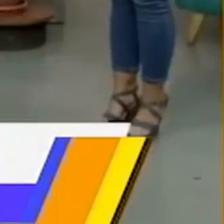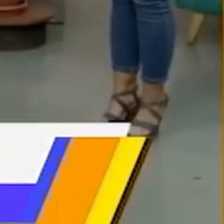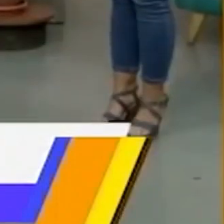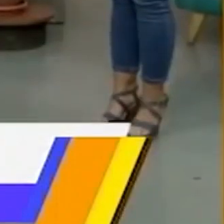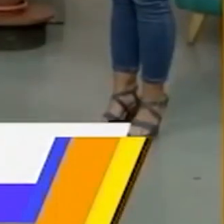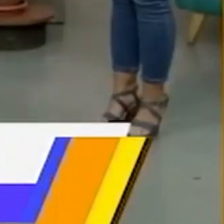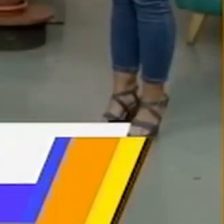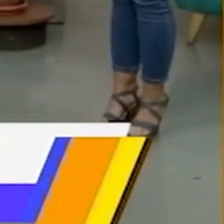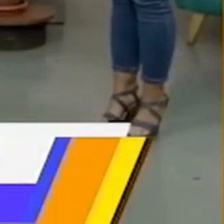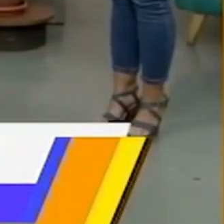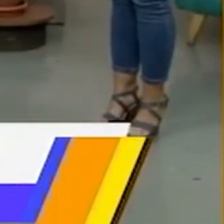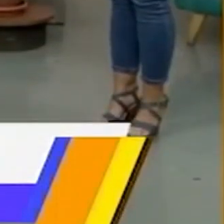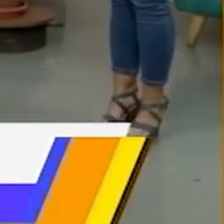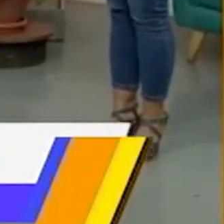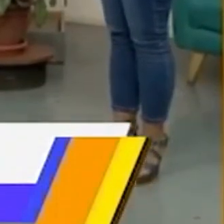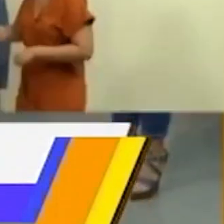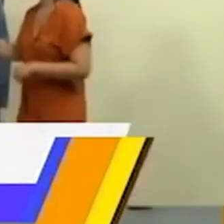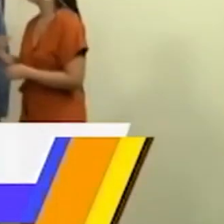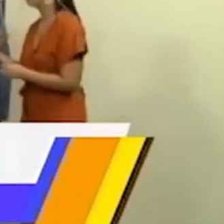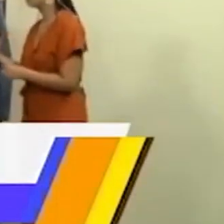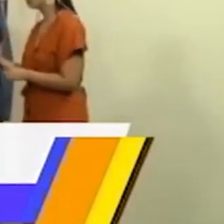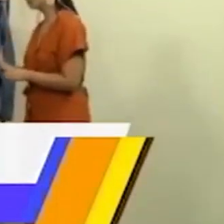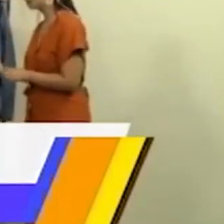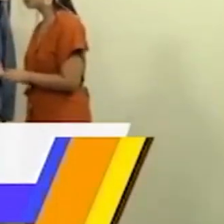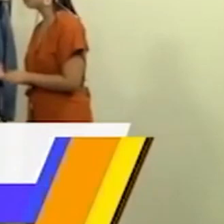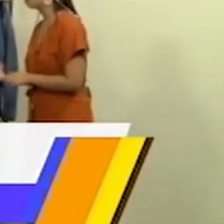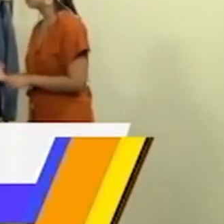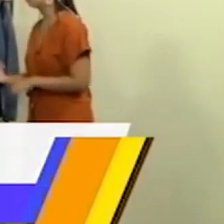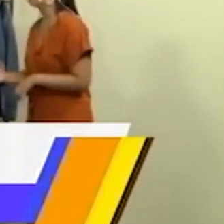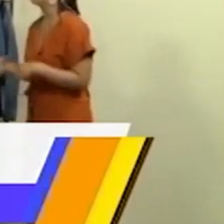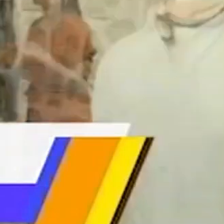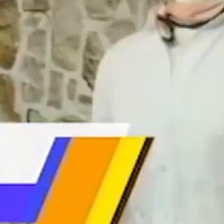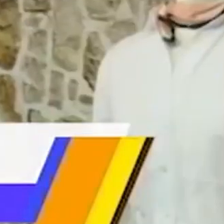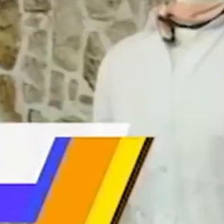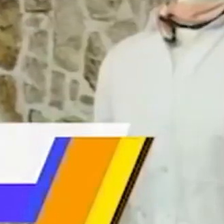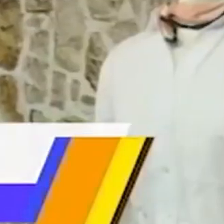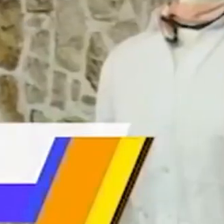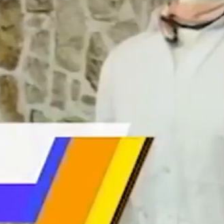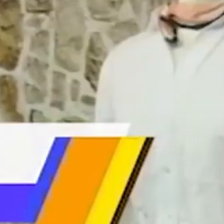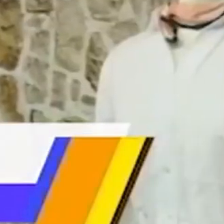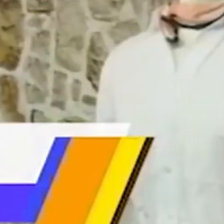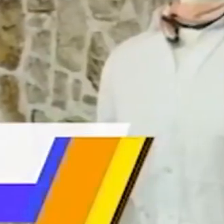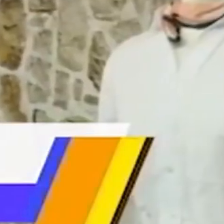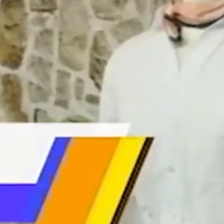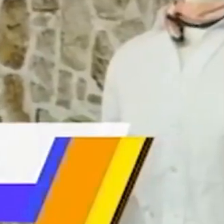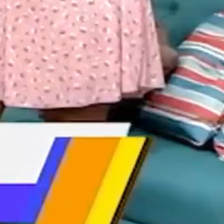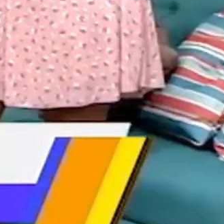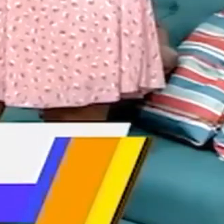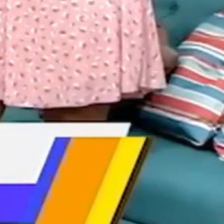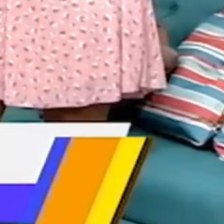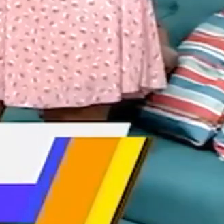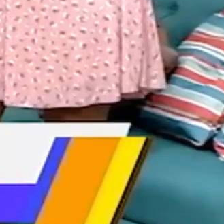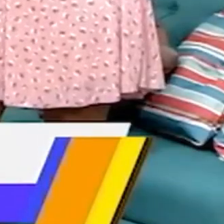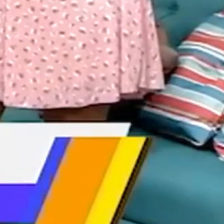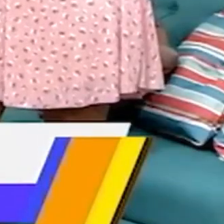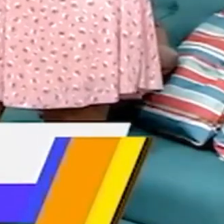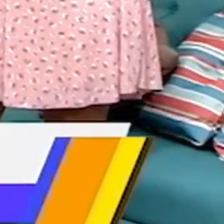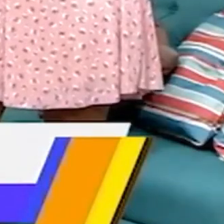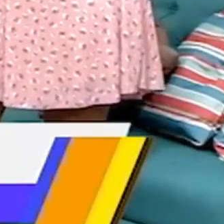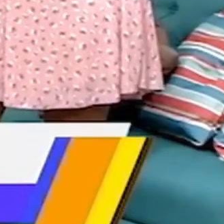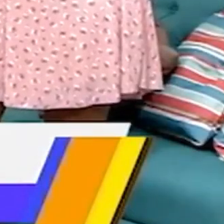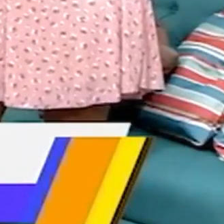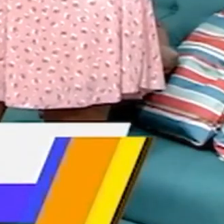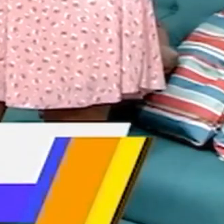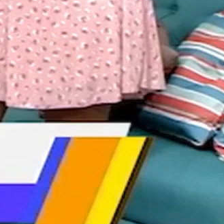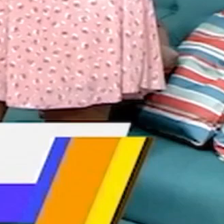De 10:30 de la mañana a 12 mediodía, de lunes a viernes, los esperamos. Así es, diviértase, comparta y aprenda